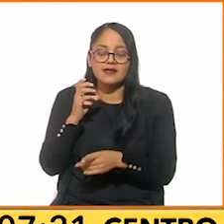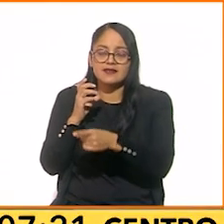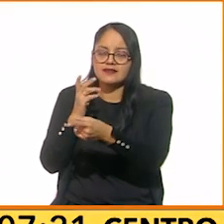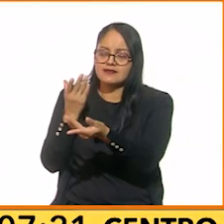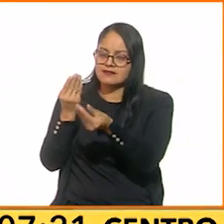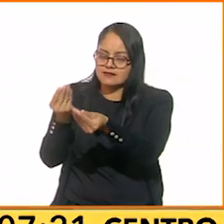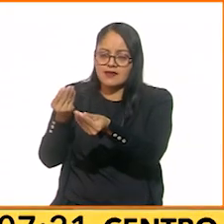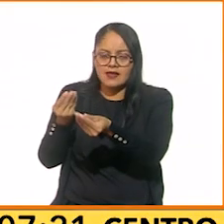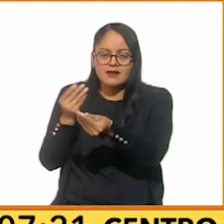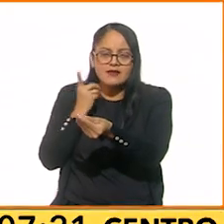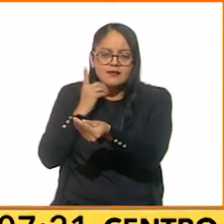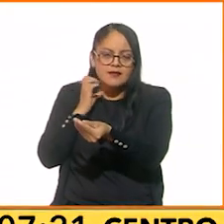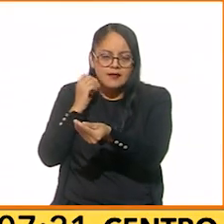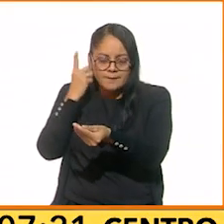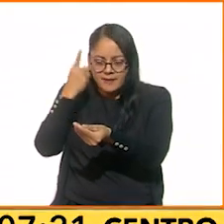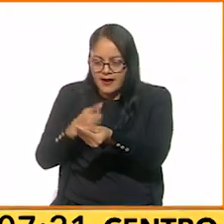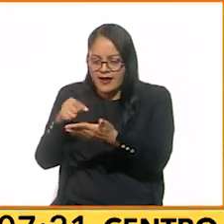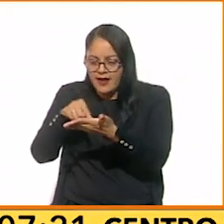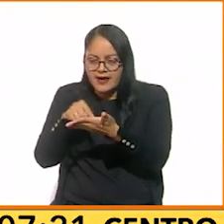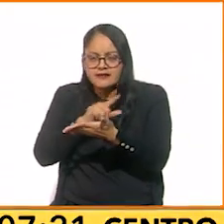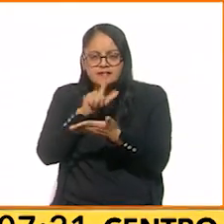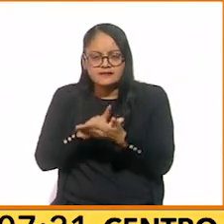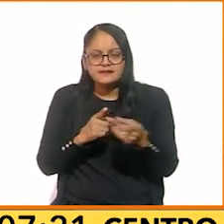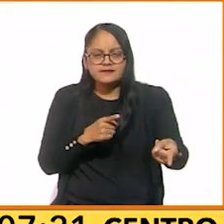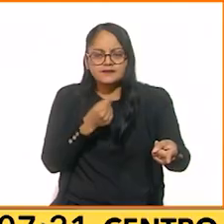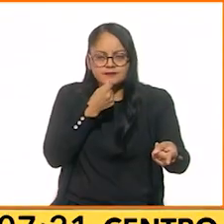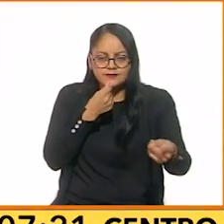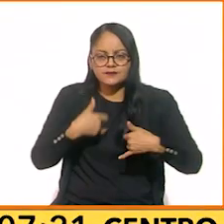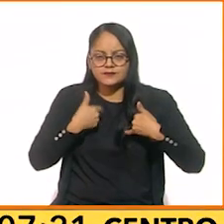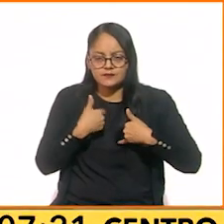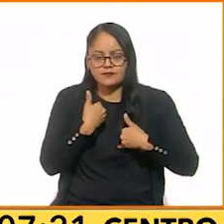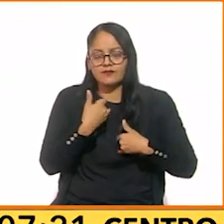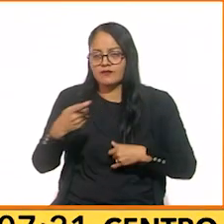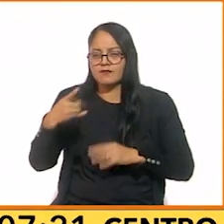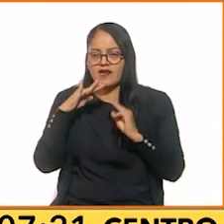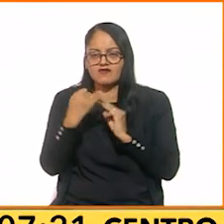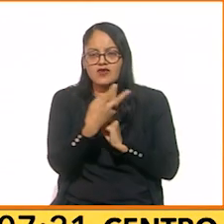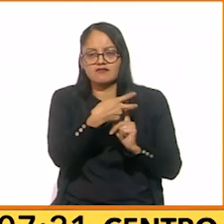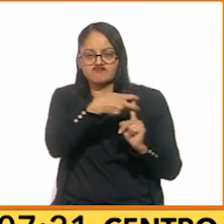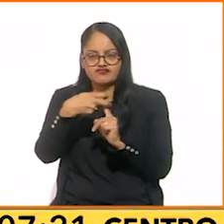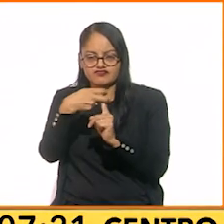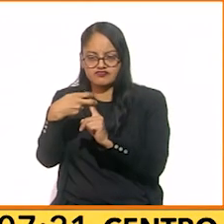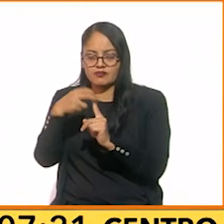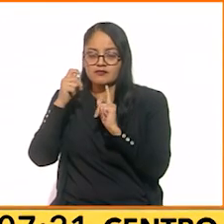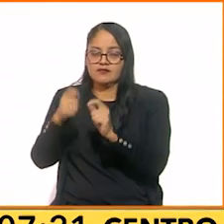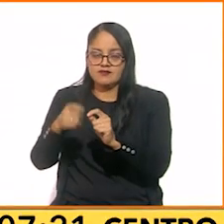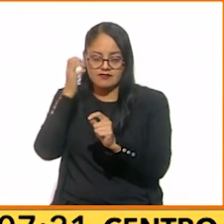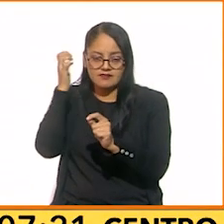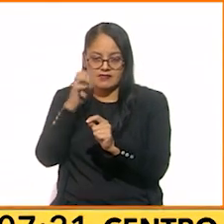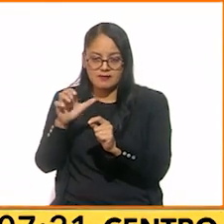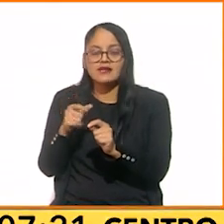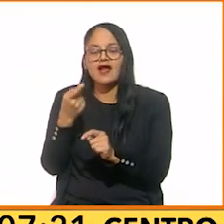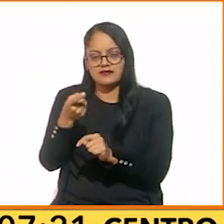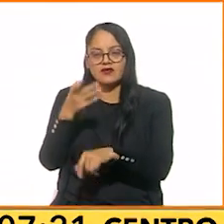más el reclutamiento de infancias y adolescencias y juventudes también por parte del crimen organizado. Juan Martín, siempre es un gusto